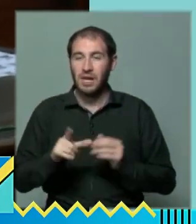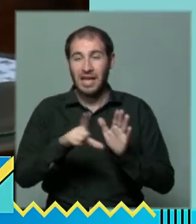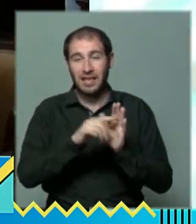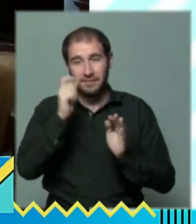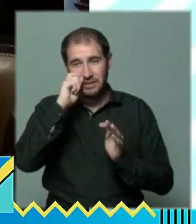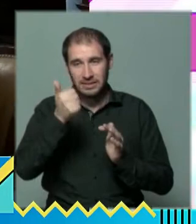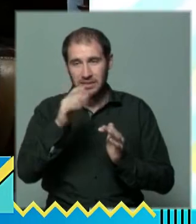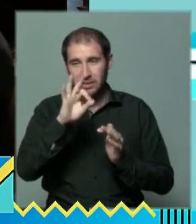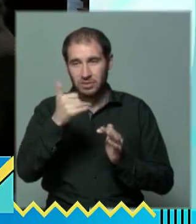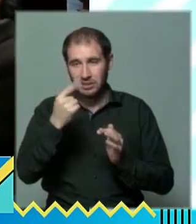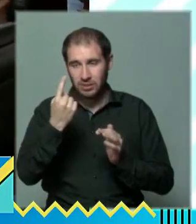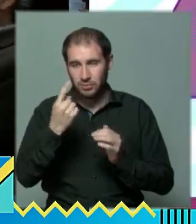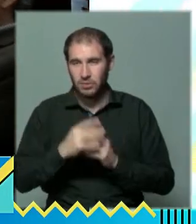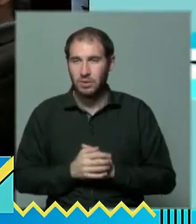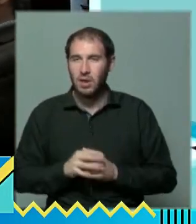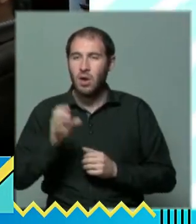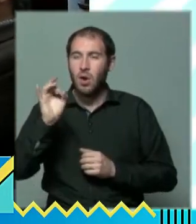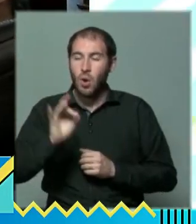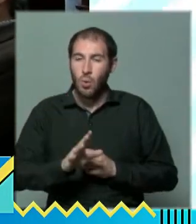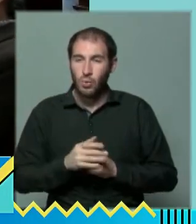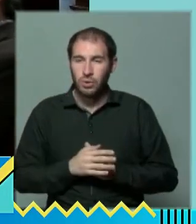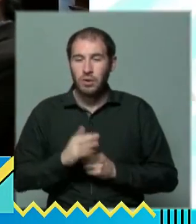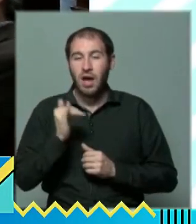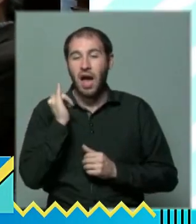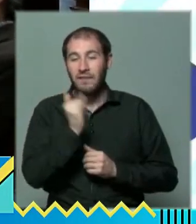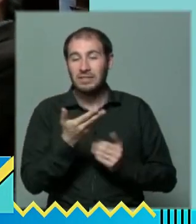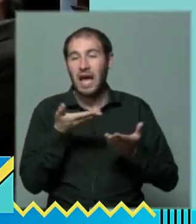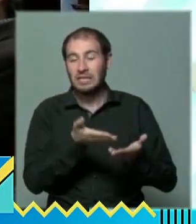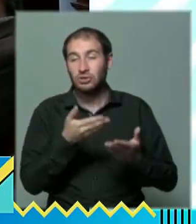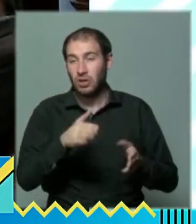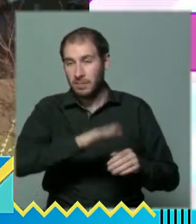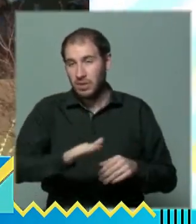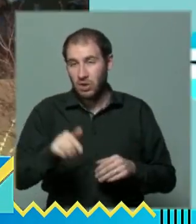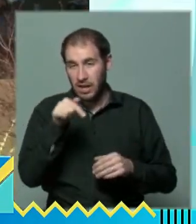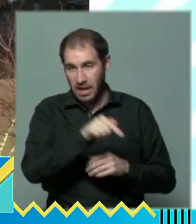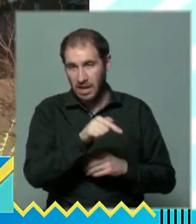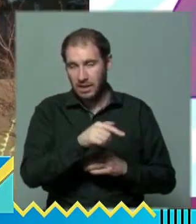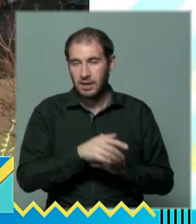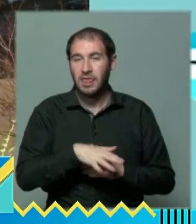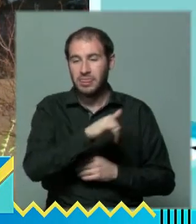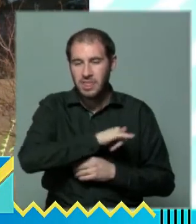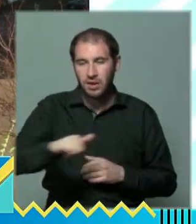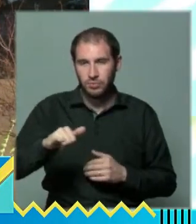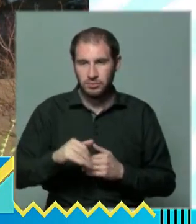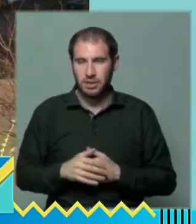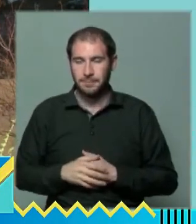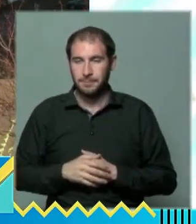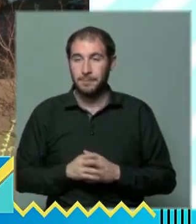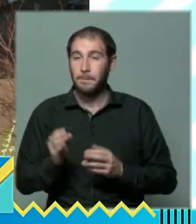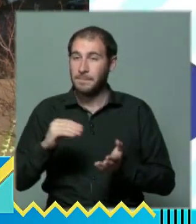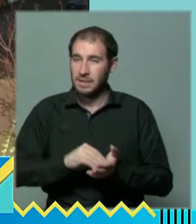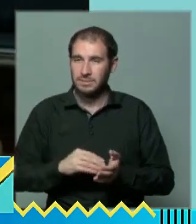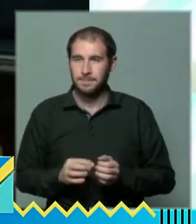ley 26.061, que no solo se le comunique al asesor de menores para que realice la denuncia pertinente,